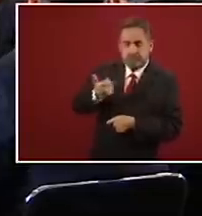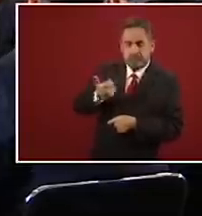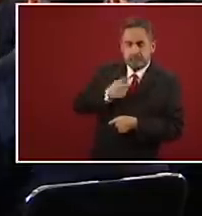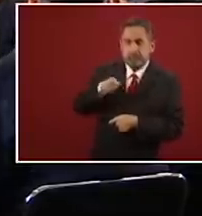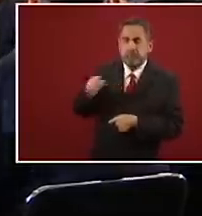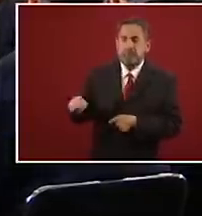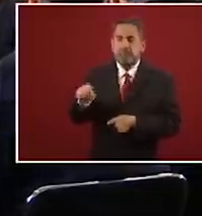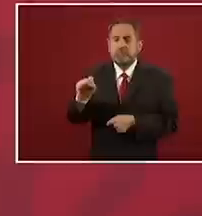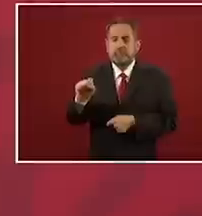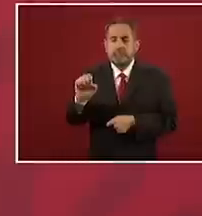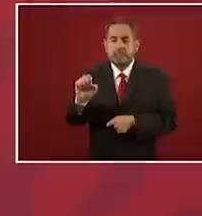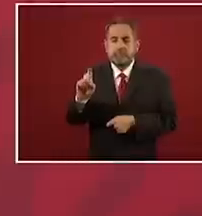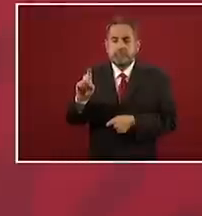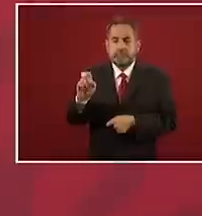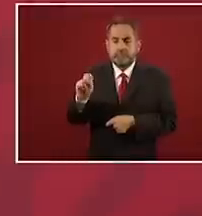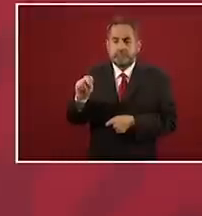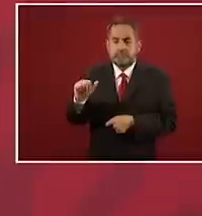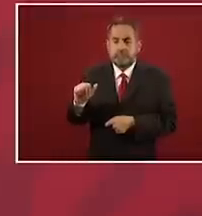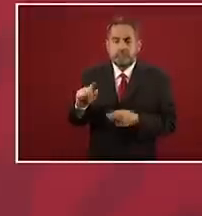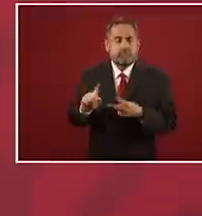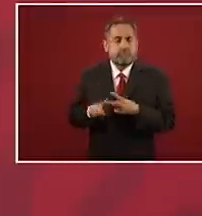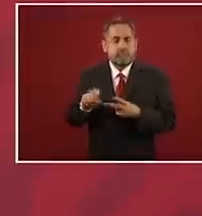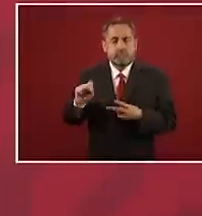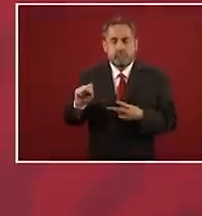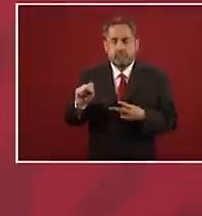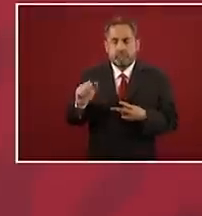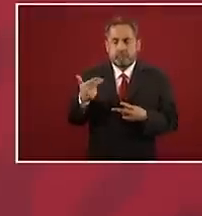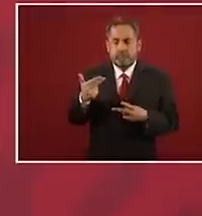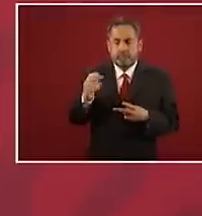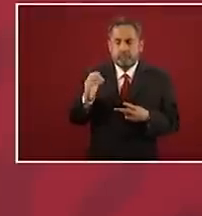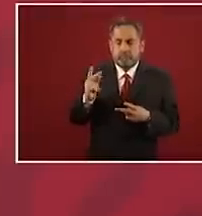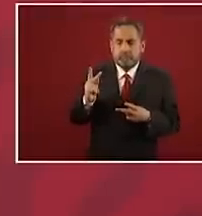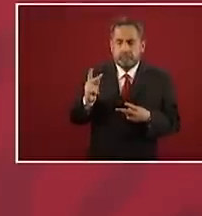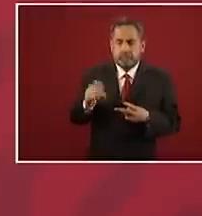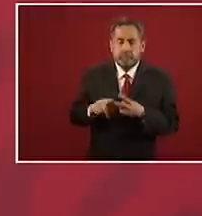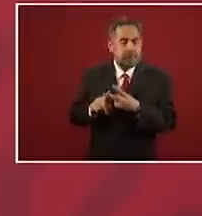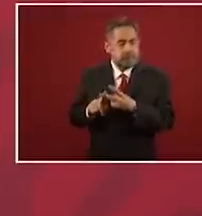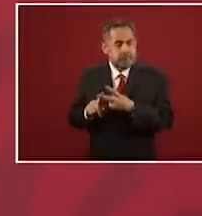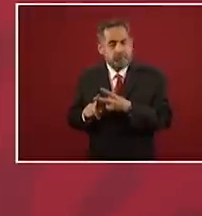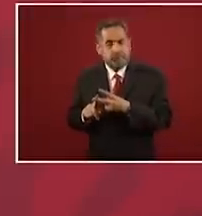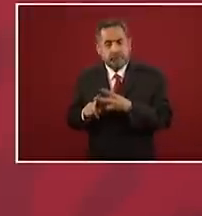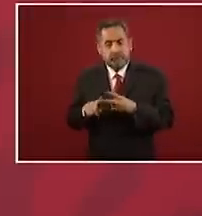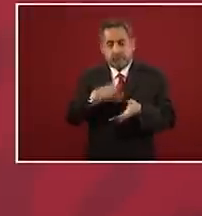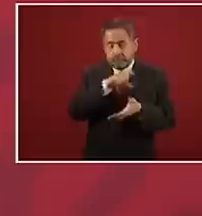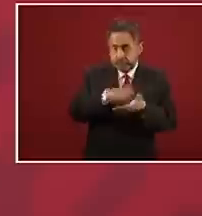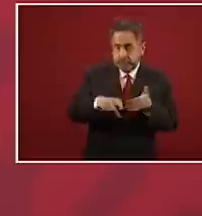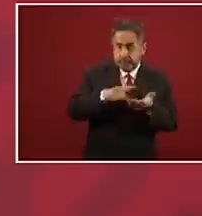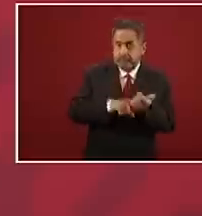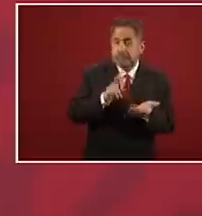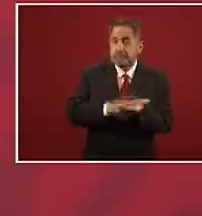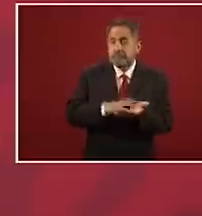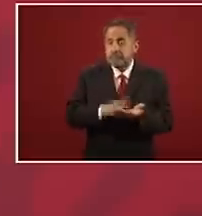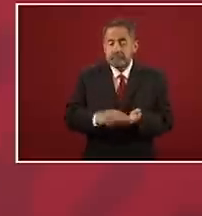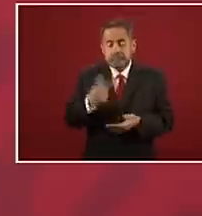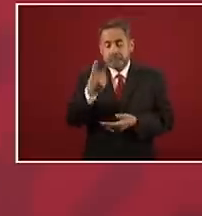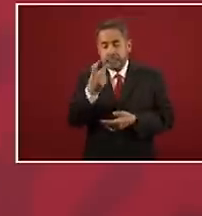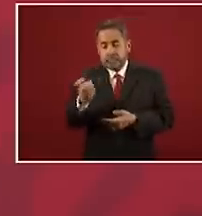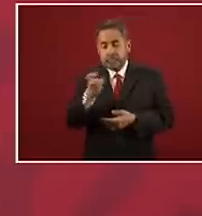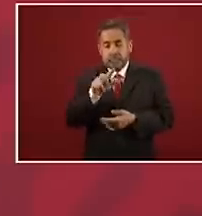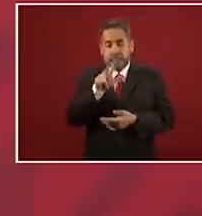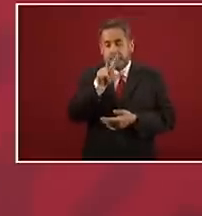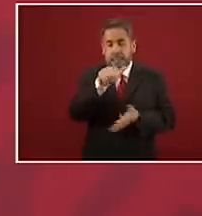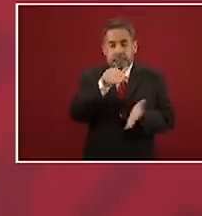la Sedena y a la Secretaría de Hacienda. Este avión particularmente costó 218 millones de